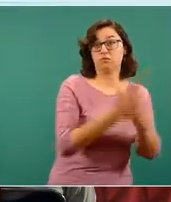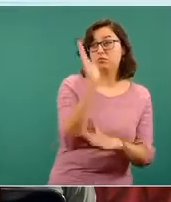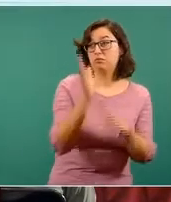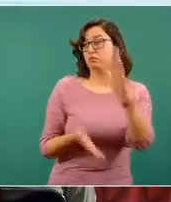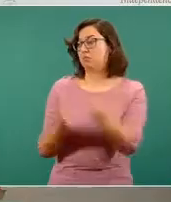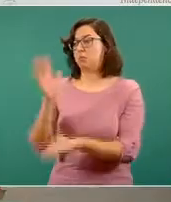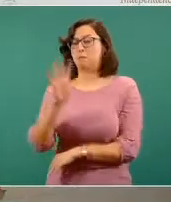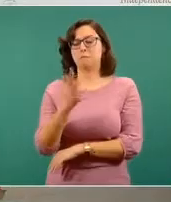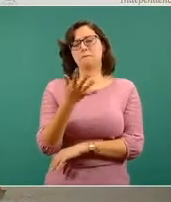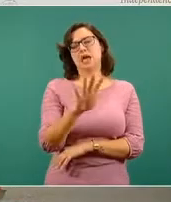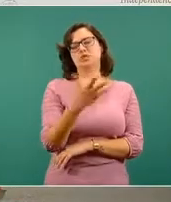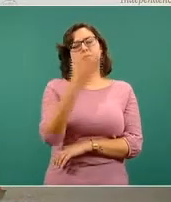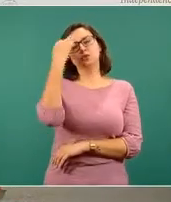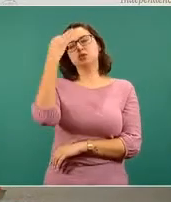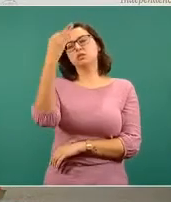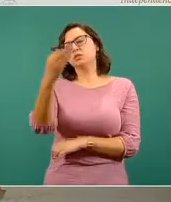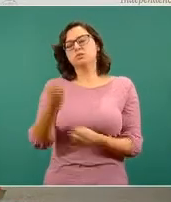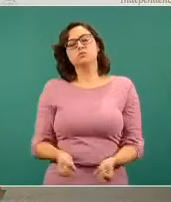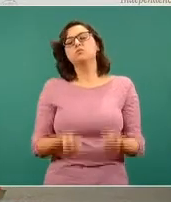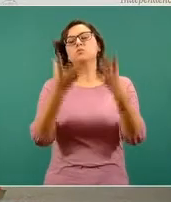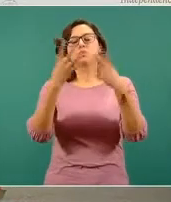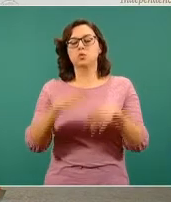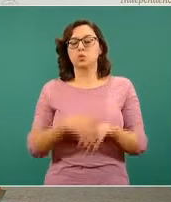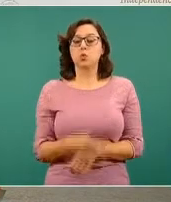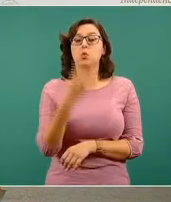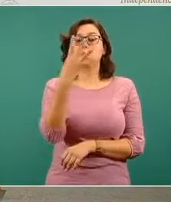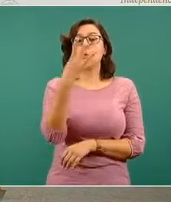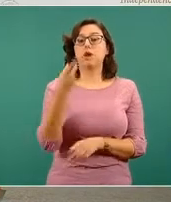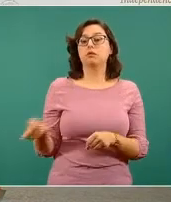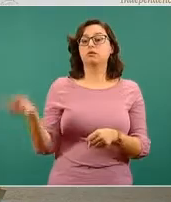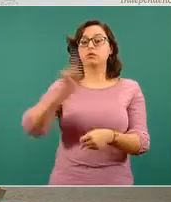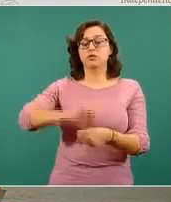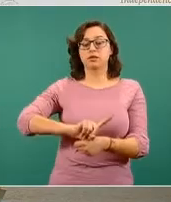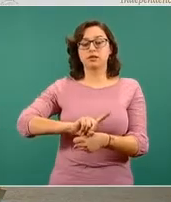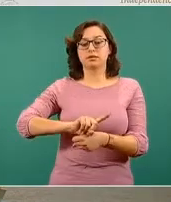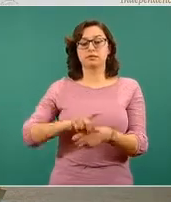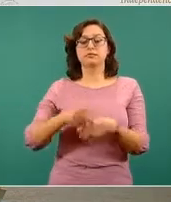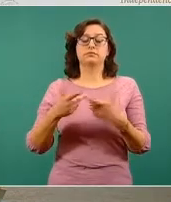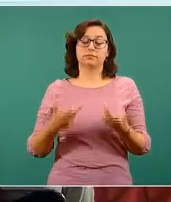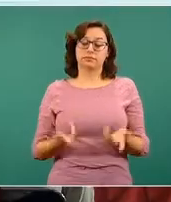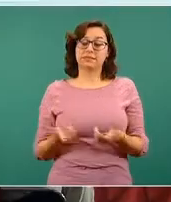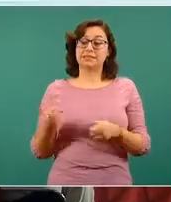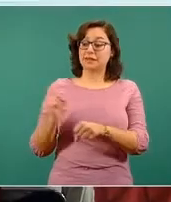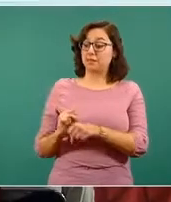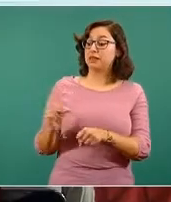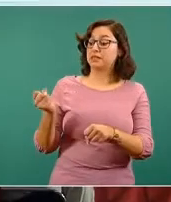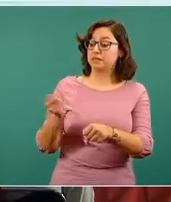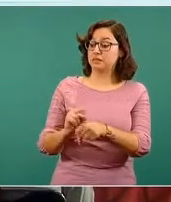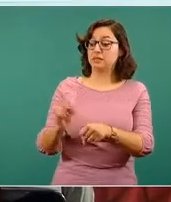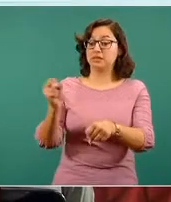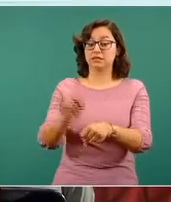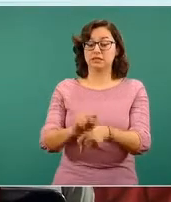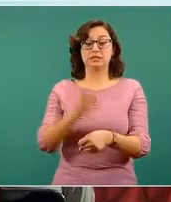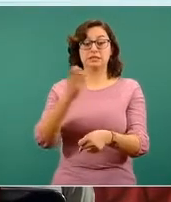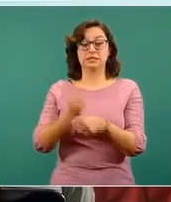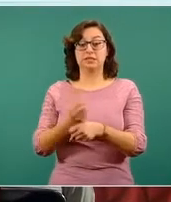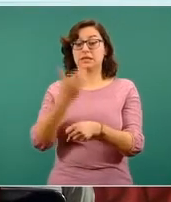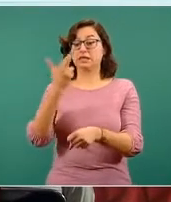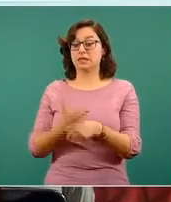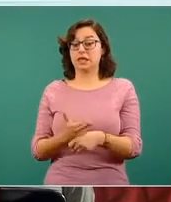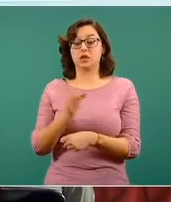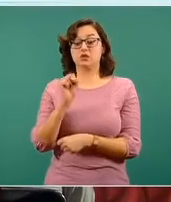Las rutas de abastecimiento, las rutas de logística que cada semana presenta nuestro secretario de Defensa, el